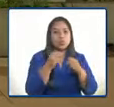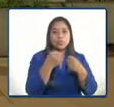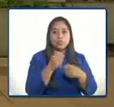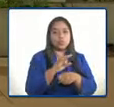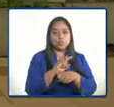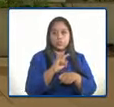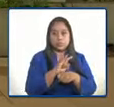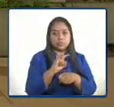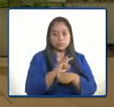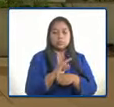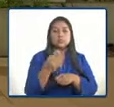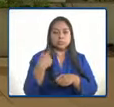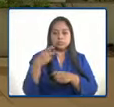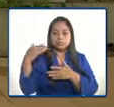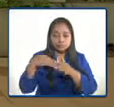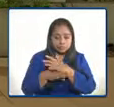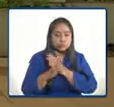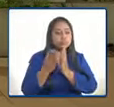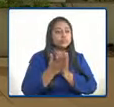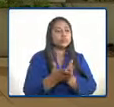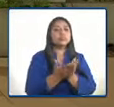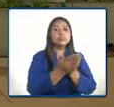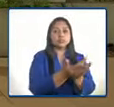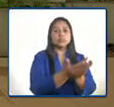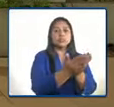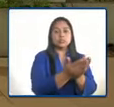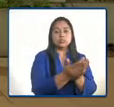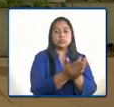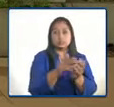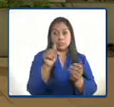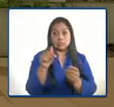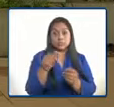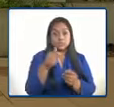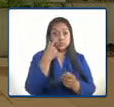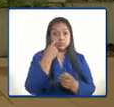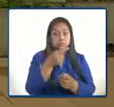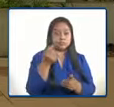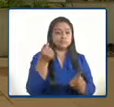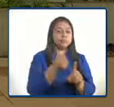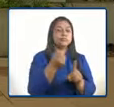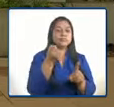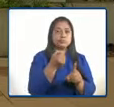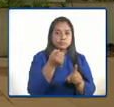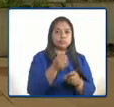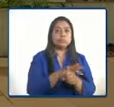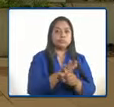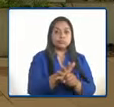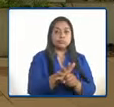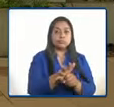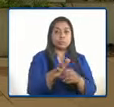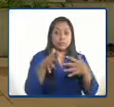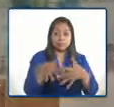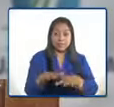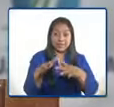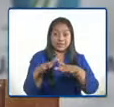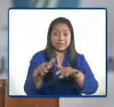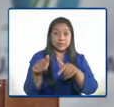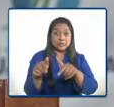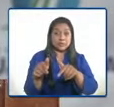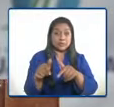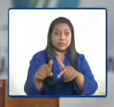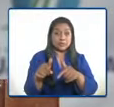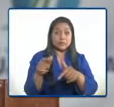por la vía marítima. Y durante esta época de la pandemia, los puertos